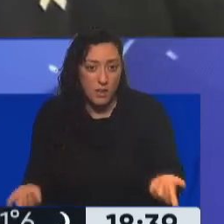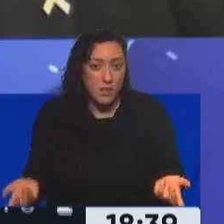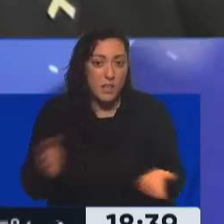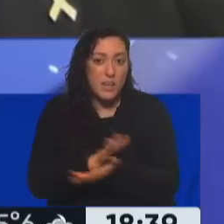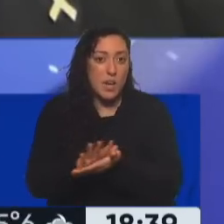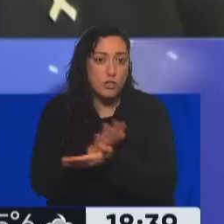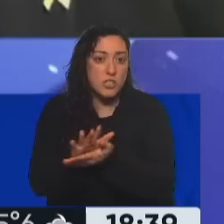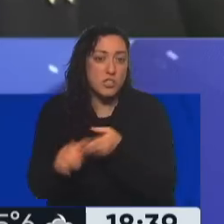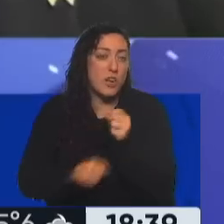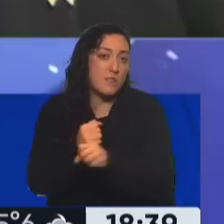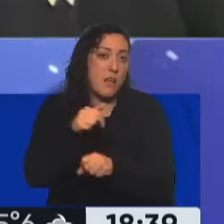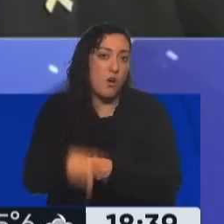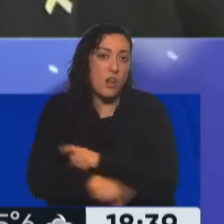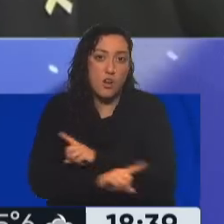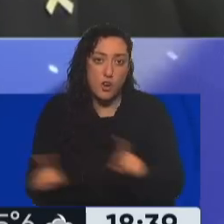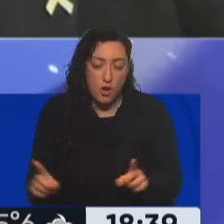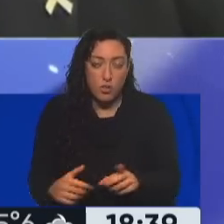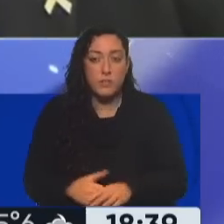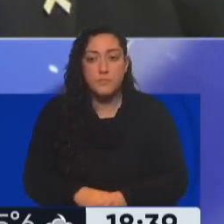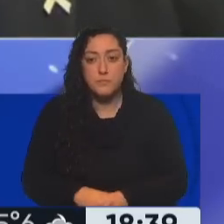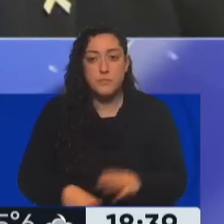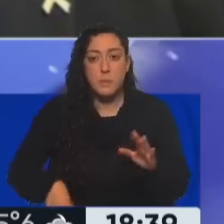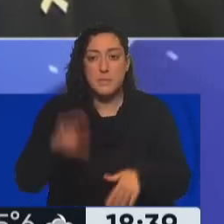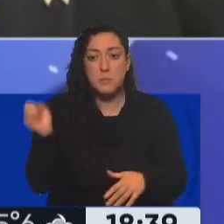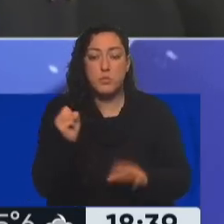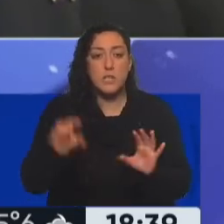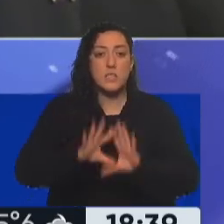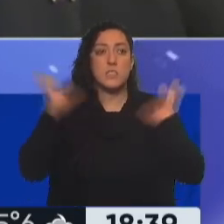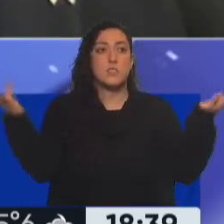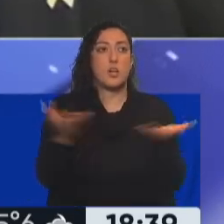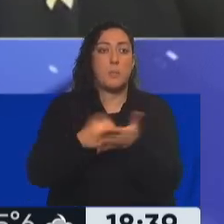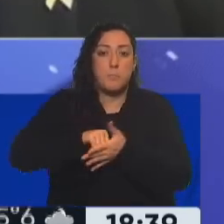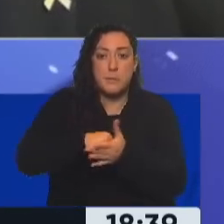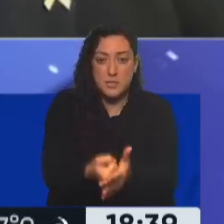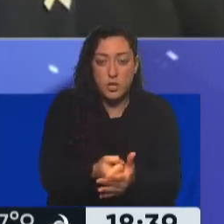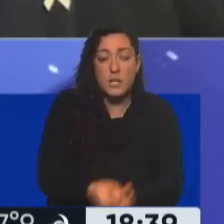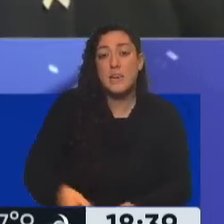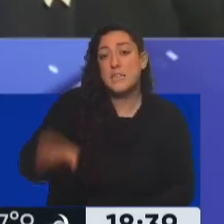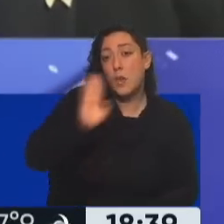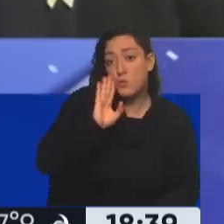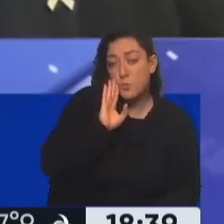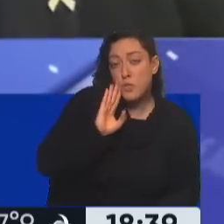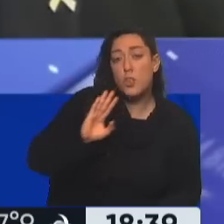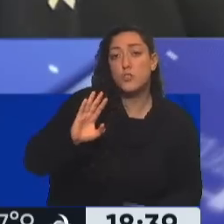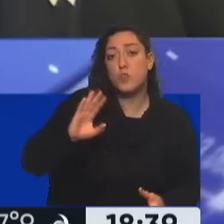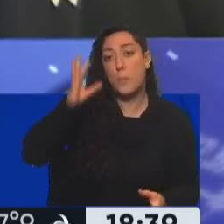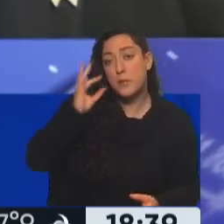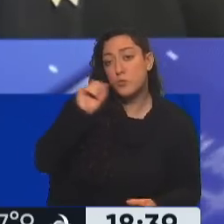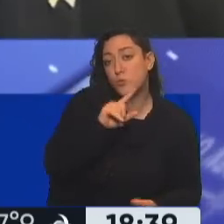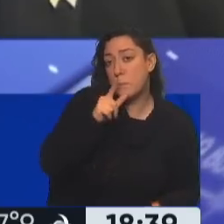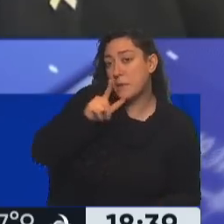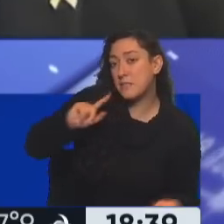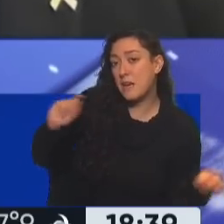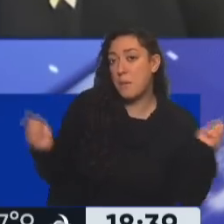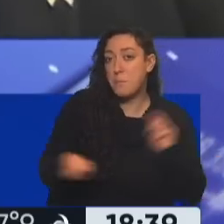pudieron encontrarse en el medio. Esencialmente va a depender de la presión internacional. La postura de Estados Unidos parece estar cambiando, pero no llegó a ser